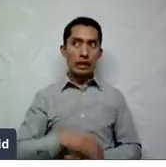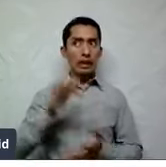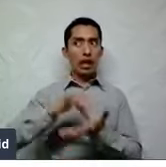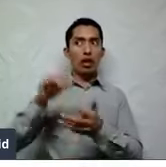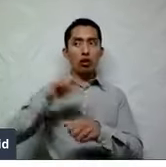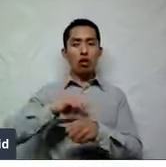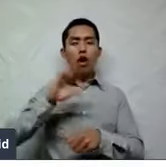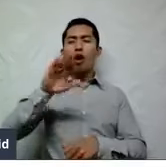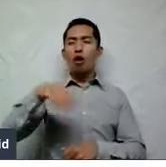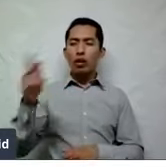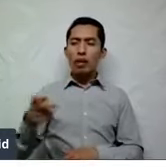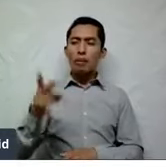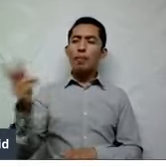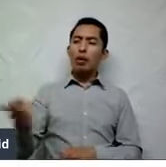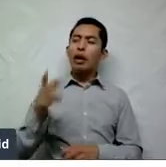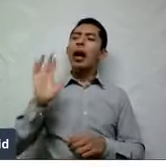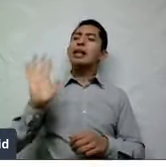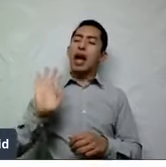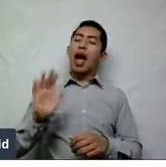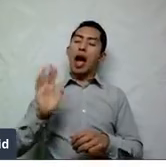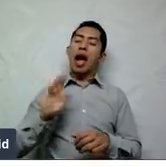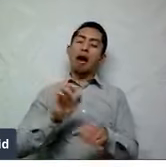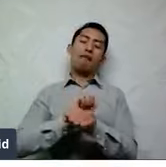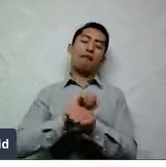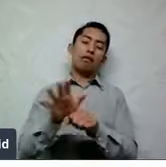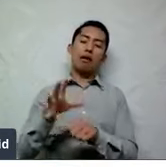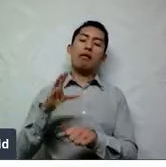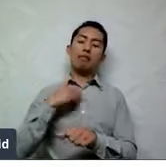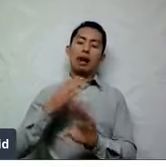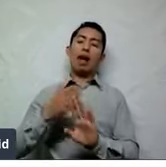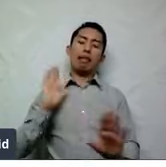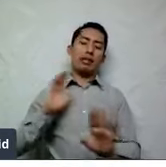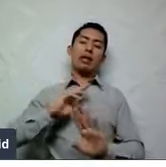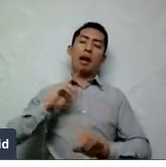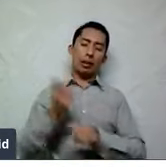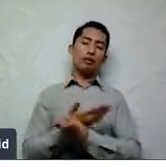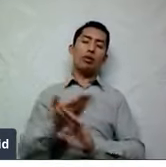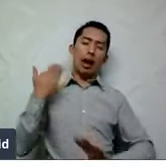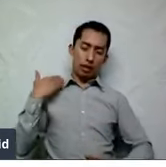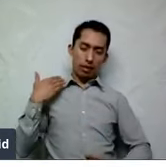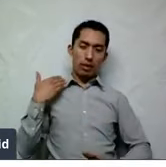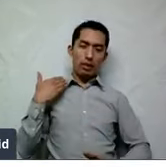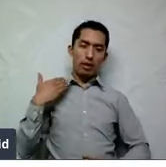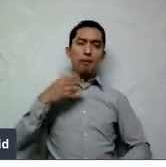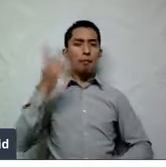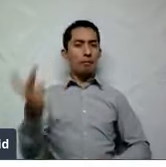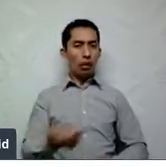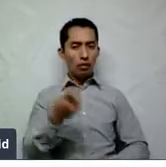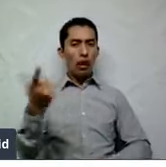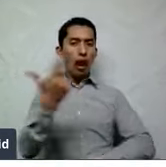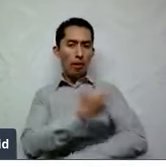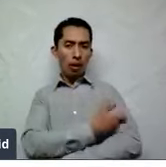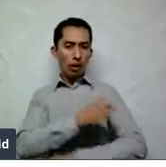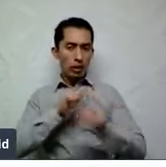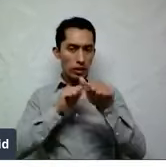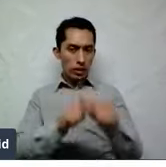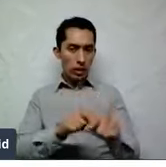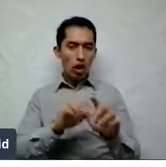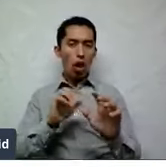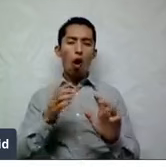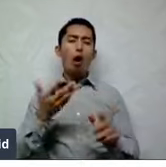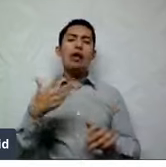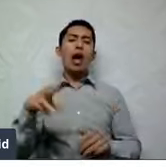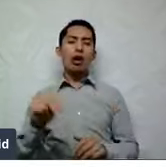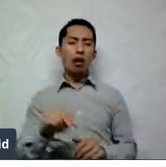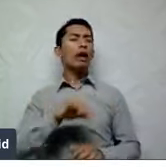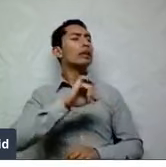tuve COVID-19, yo ya tuve, padecí COVID, ¿me debo vacunar o es peligroso? Hay